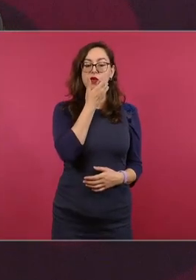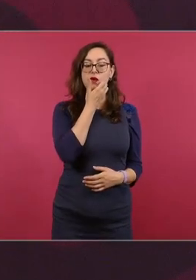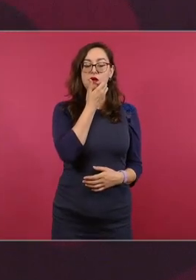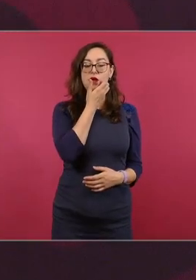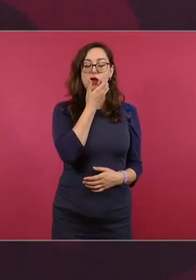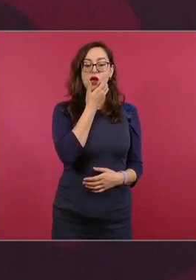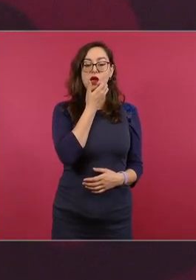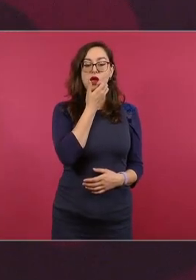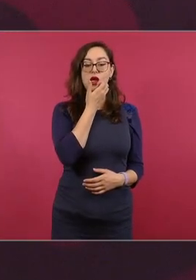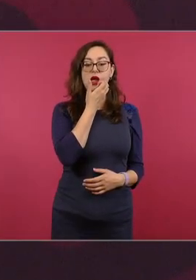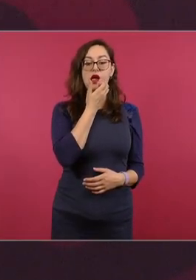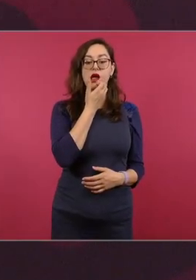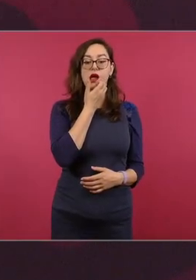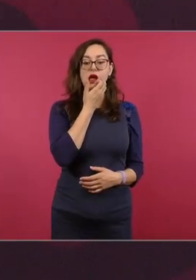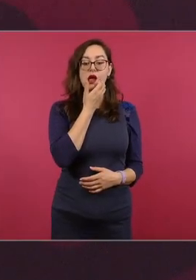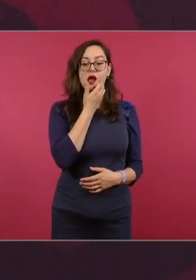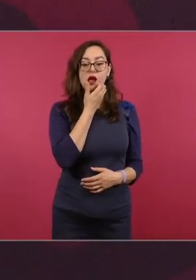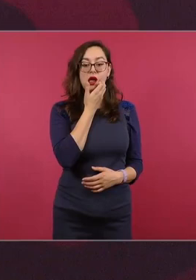el que te